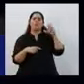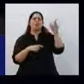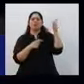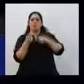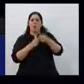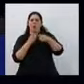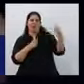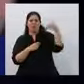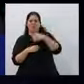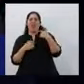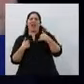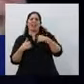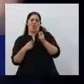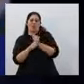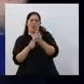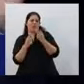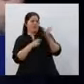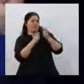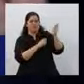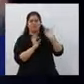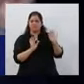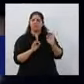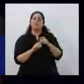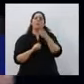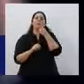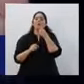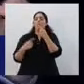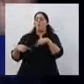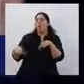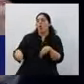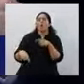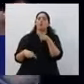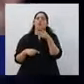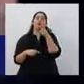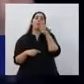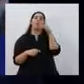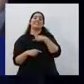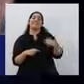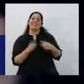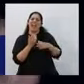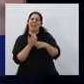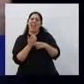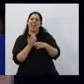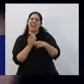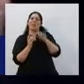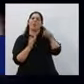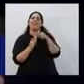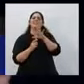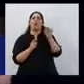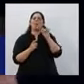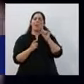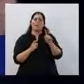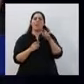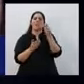argentino para dar un ejemplo de un mercado y un producto china la carne ha generado 50 mil puestos de